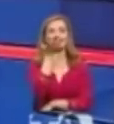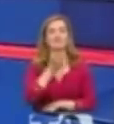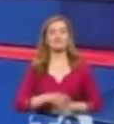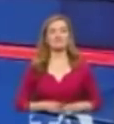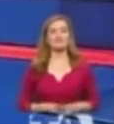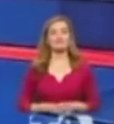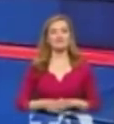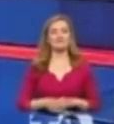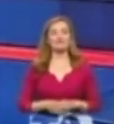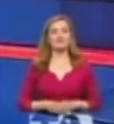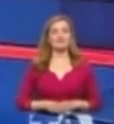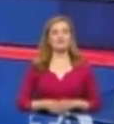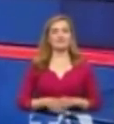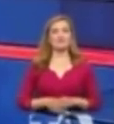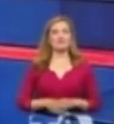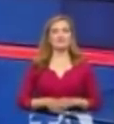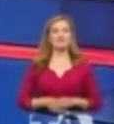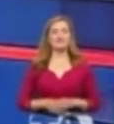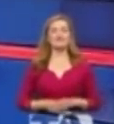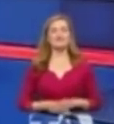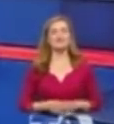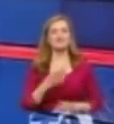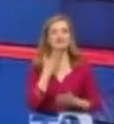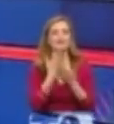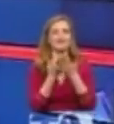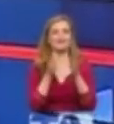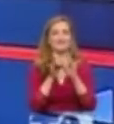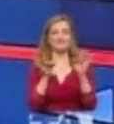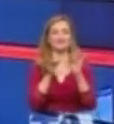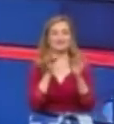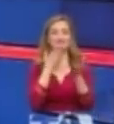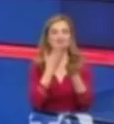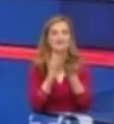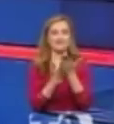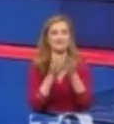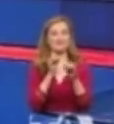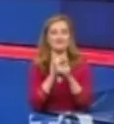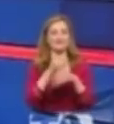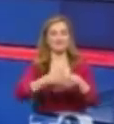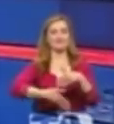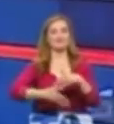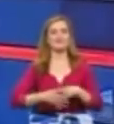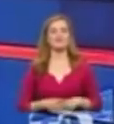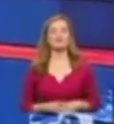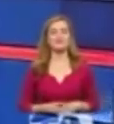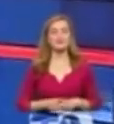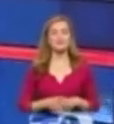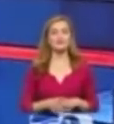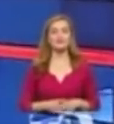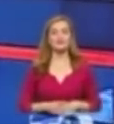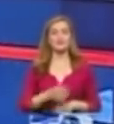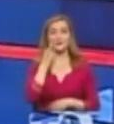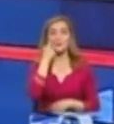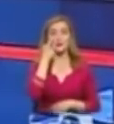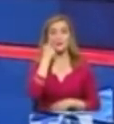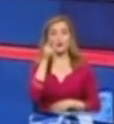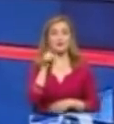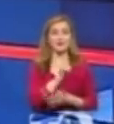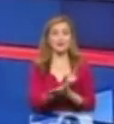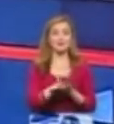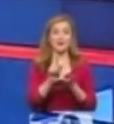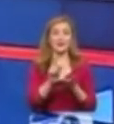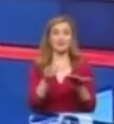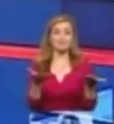días. Buenos días, Gel. Fer, y gracias por ese piropo. Muchísimas gracias a los chicos del Instituto Sudamericano. Hemos podido constatar durante toda